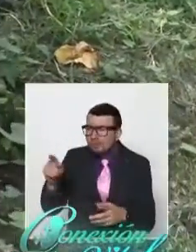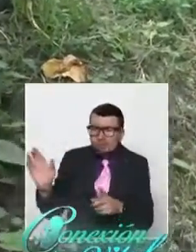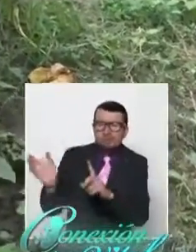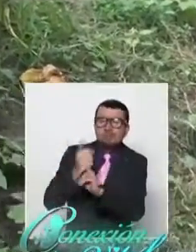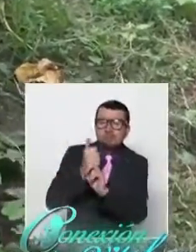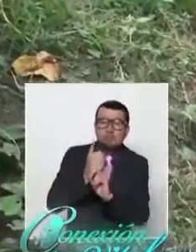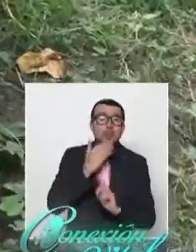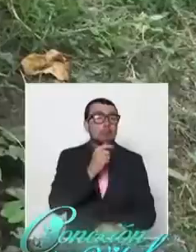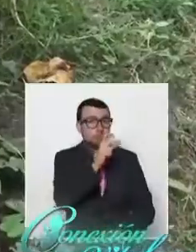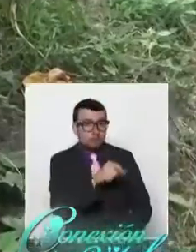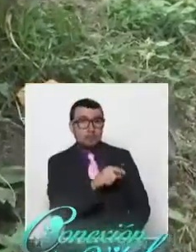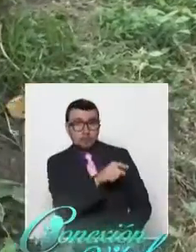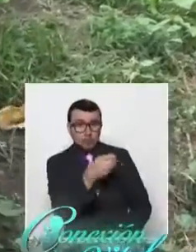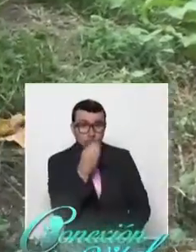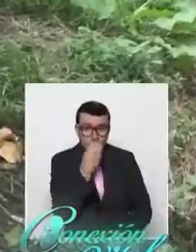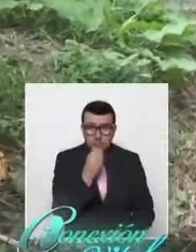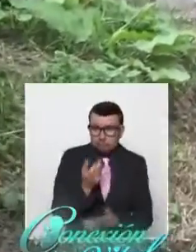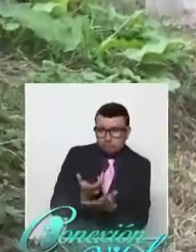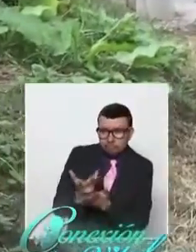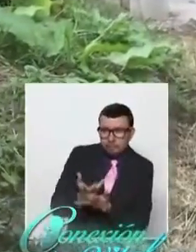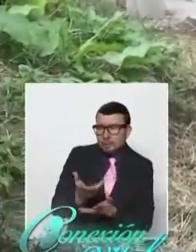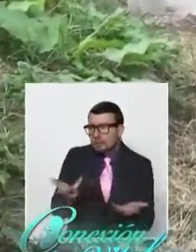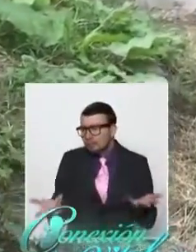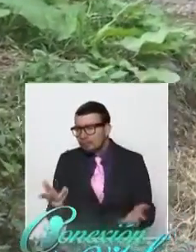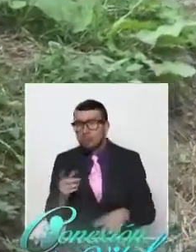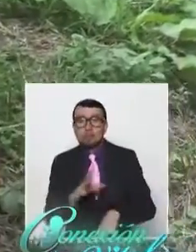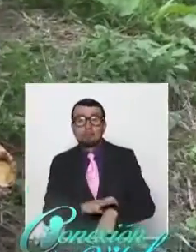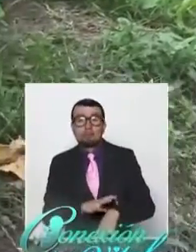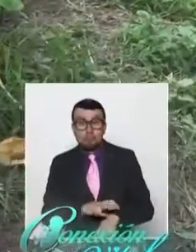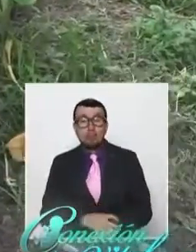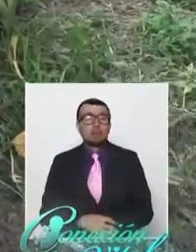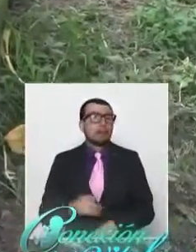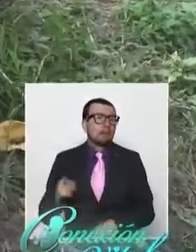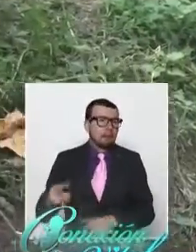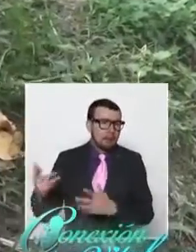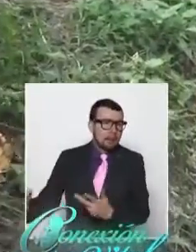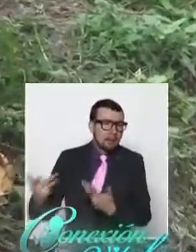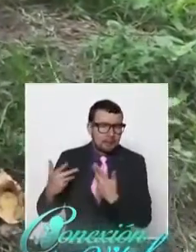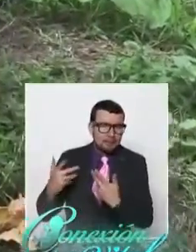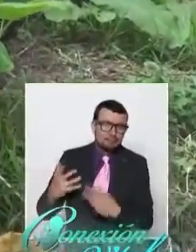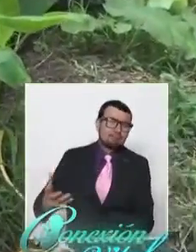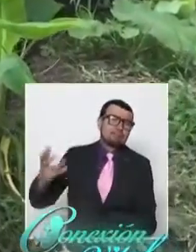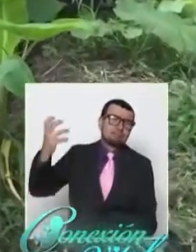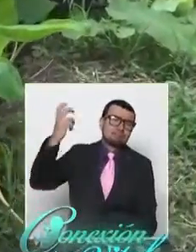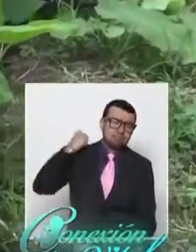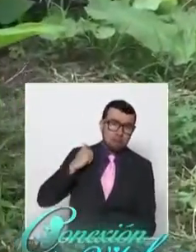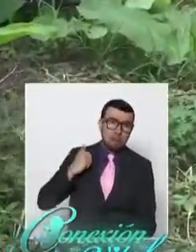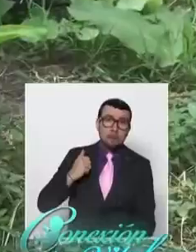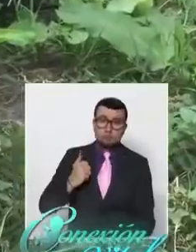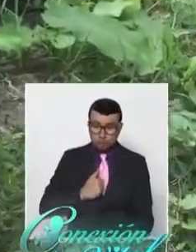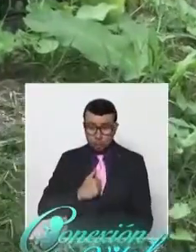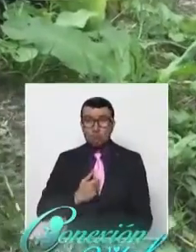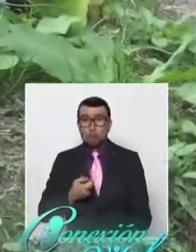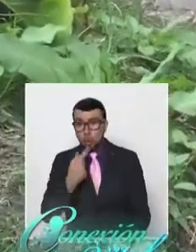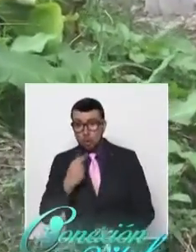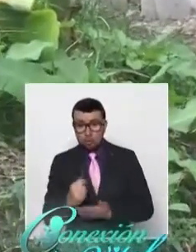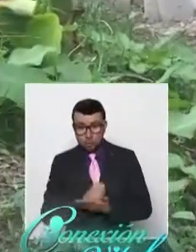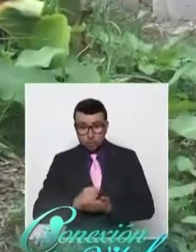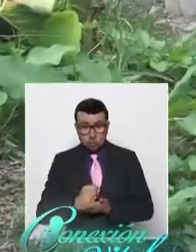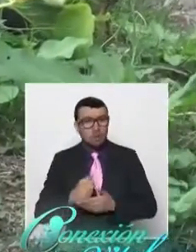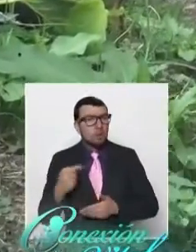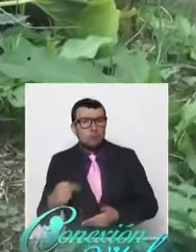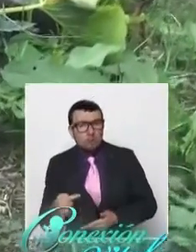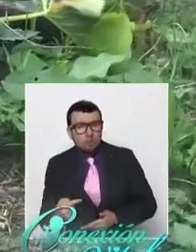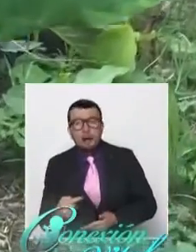son la asesoría nutricional, porque es que nos lo enseñaron antes de Cristo, que tu alimento sea tu medicina.